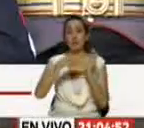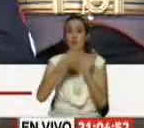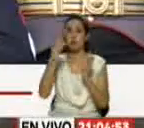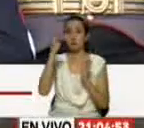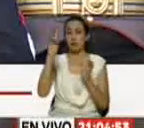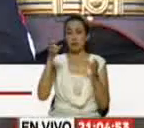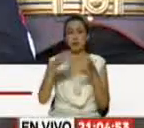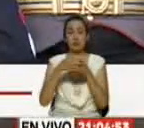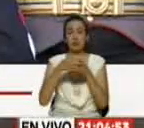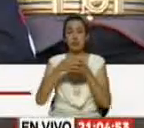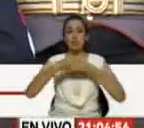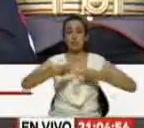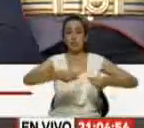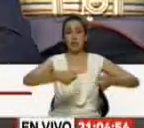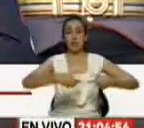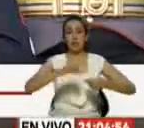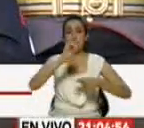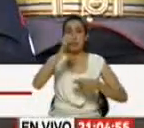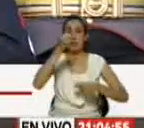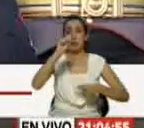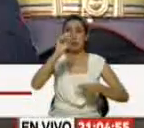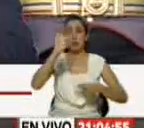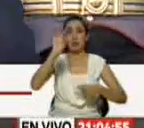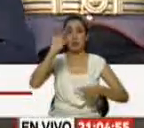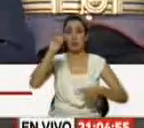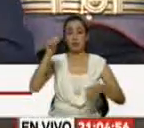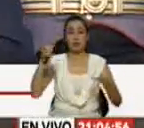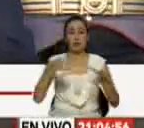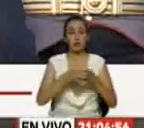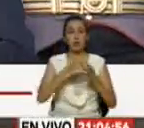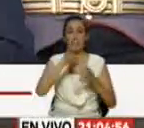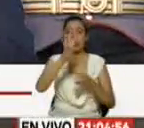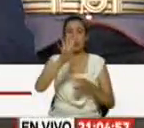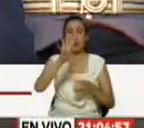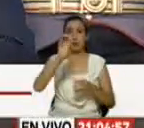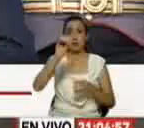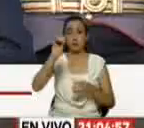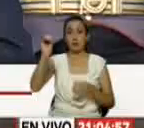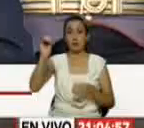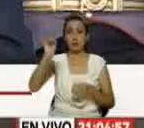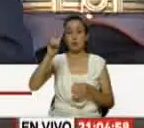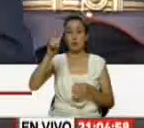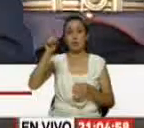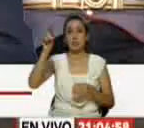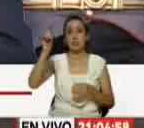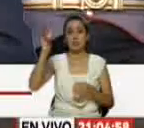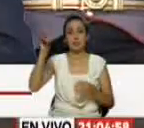ISFA era de 437 millones de dólares.